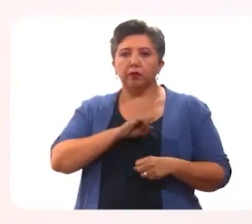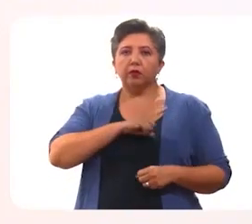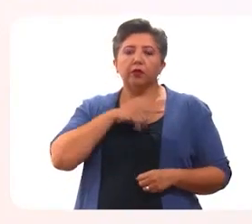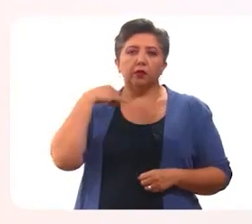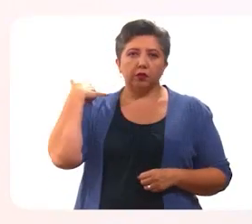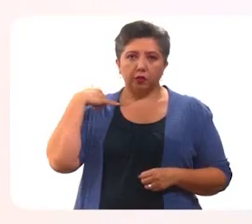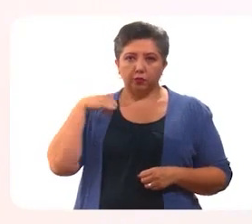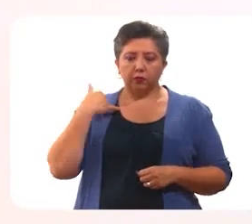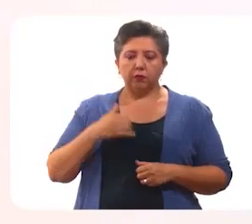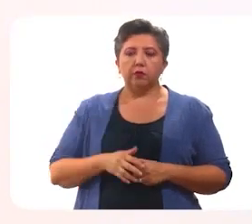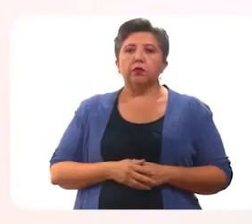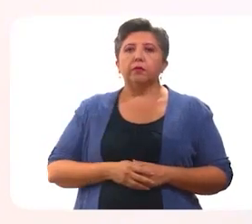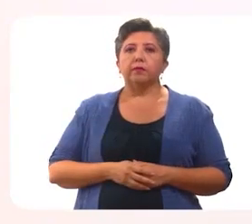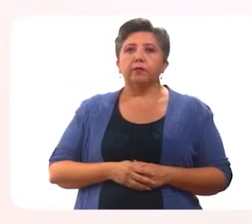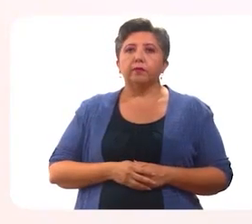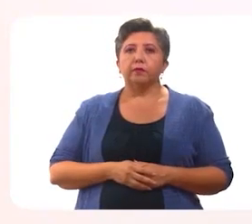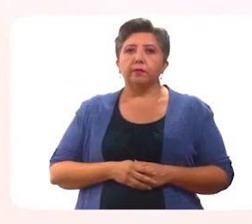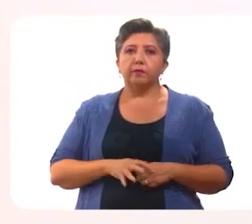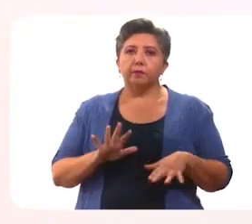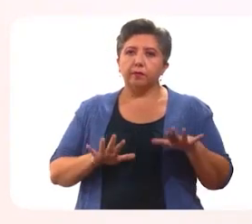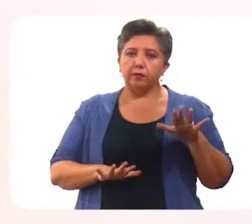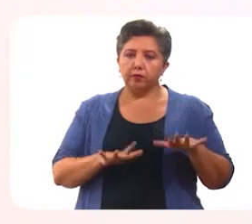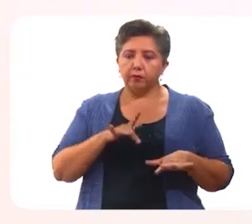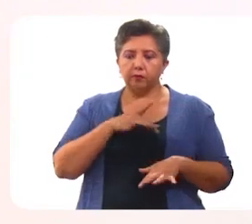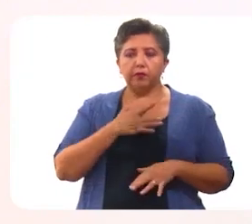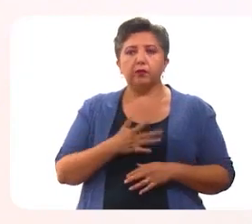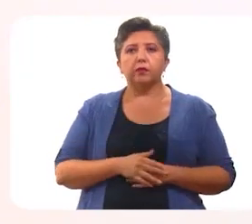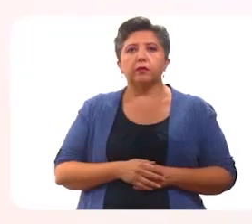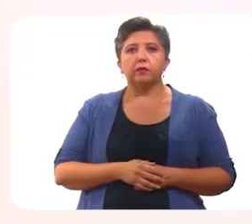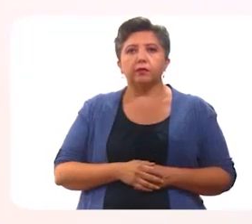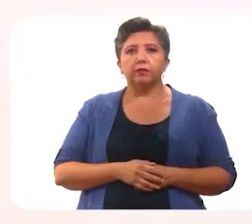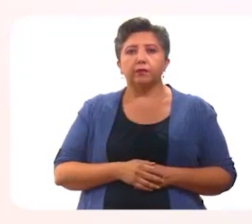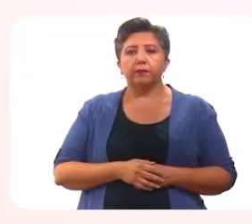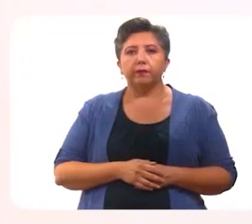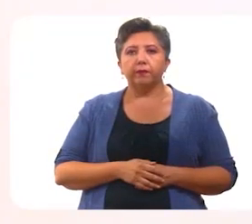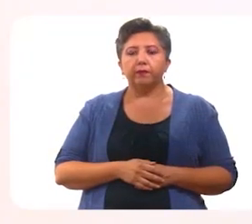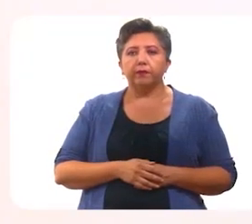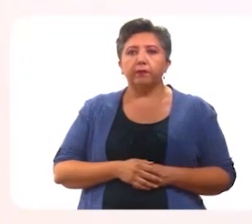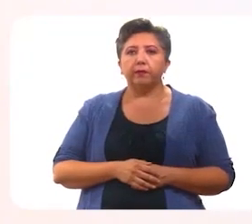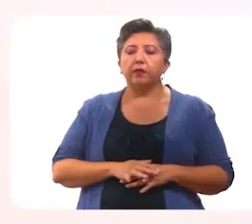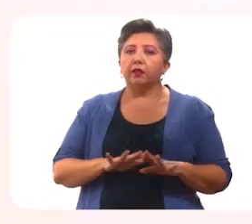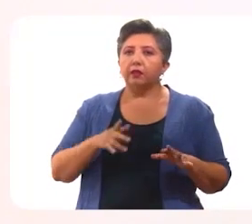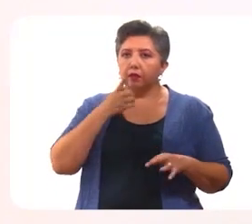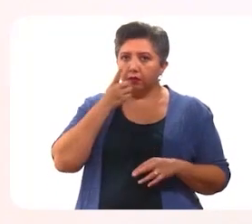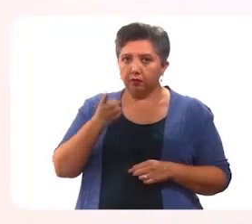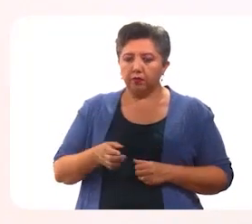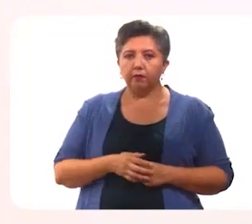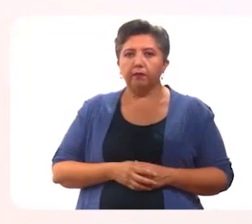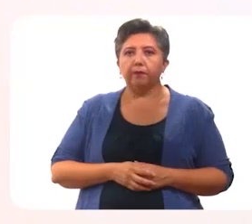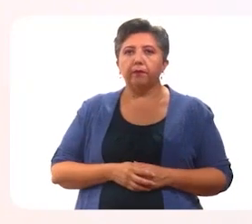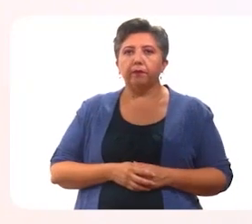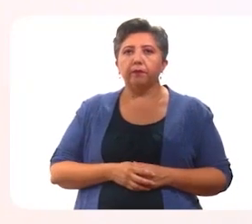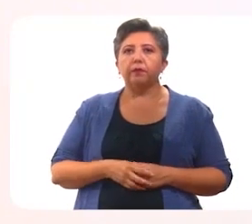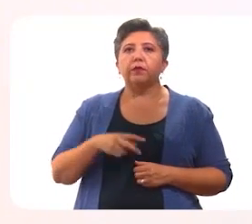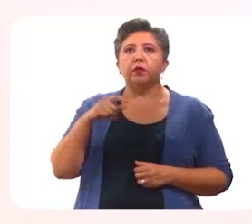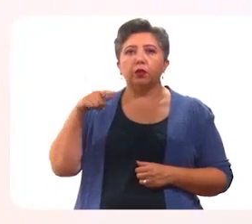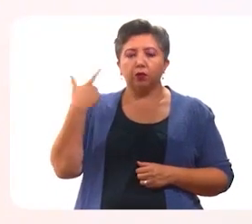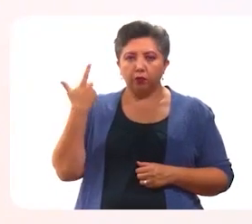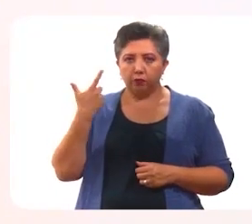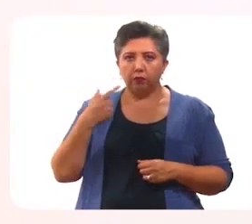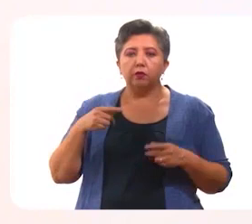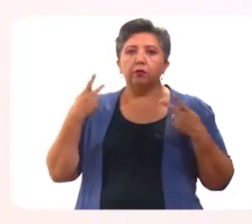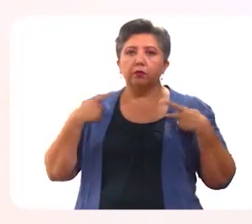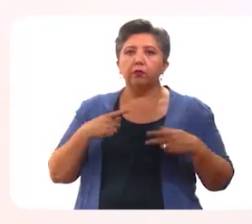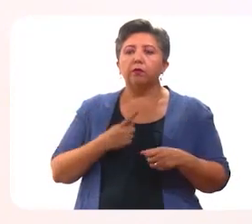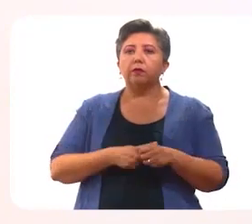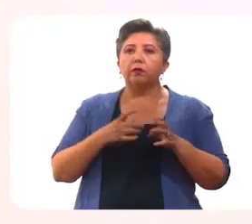de la Secretaría de Salud de Yucatán. Presentan síntomas leves. Como ya se mencionó, 12 de los